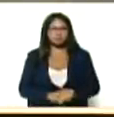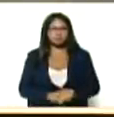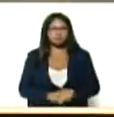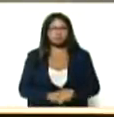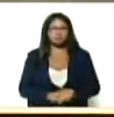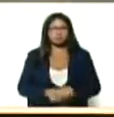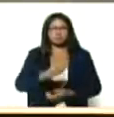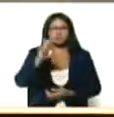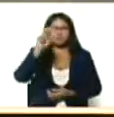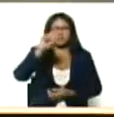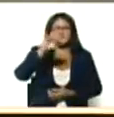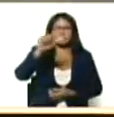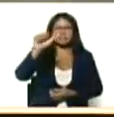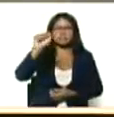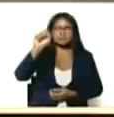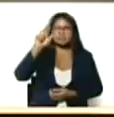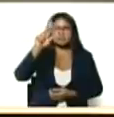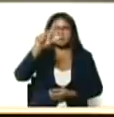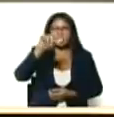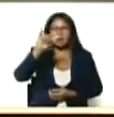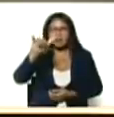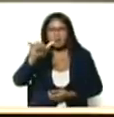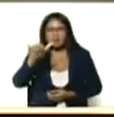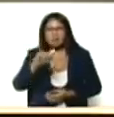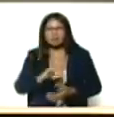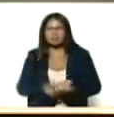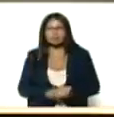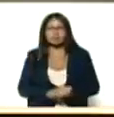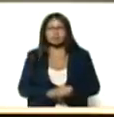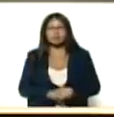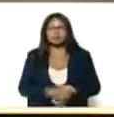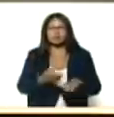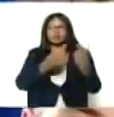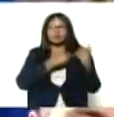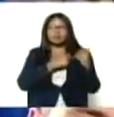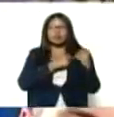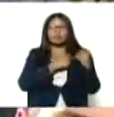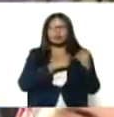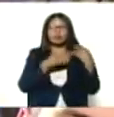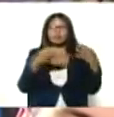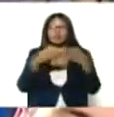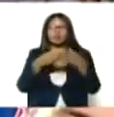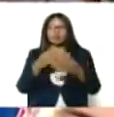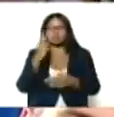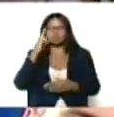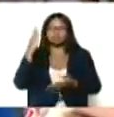Angerly Cueva, comisionada de Educación Media. Fíjense ustedes, Angerly.